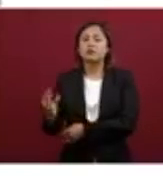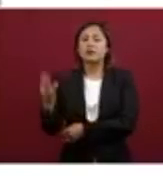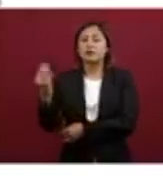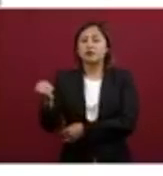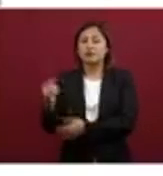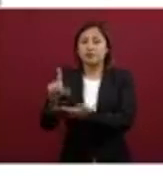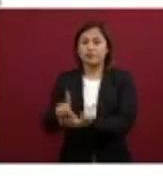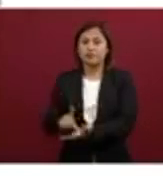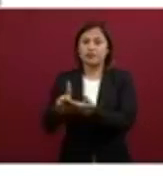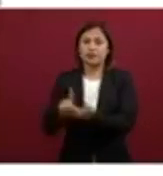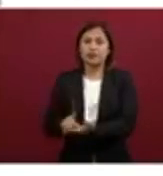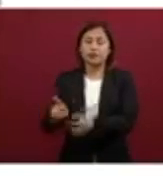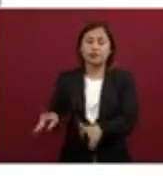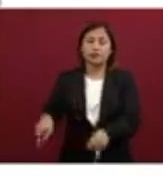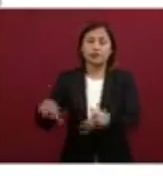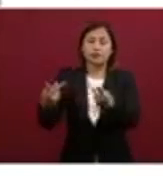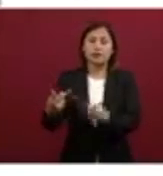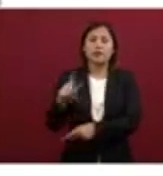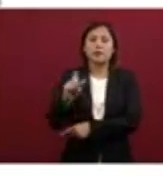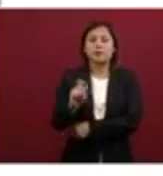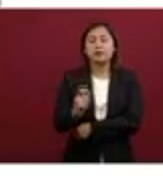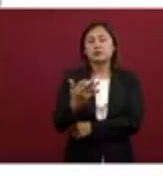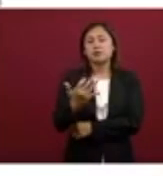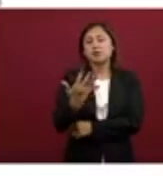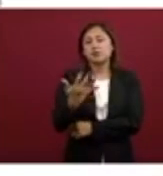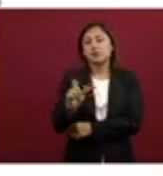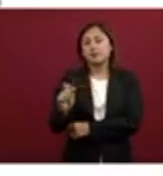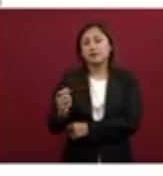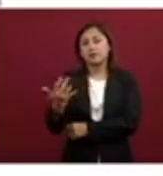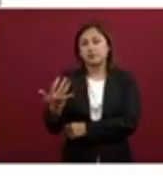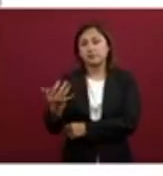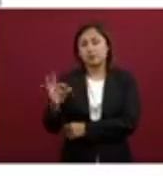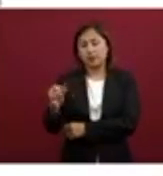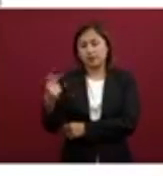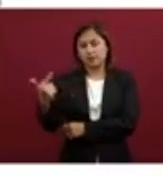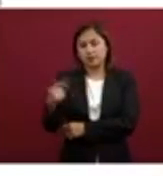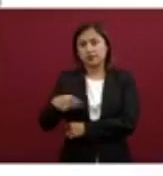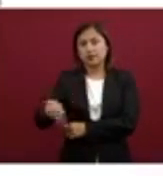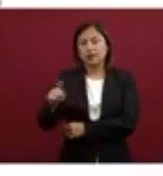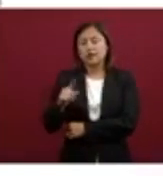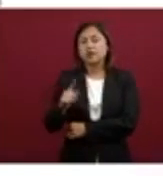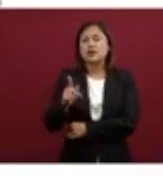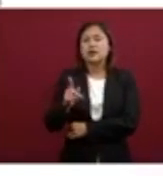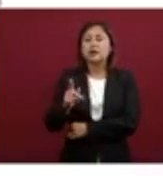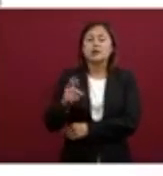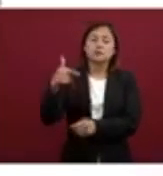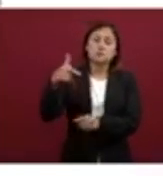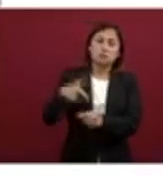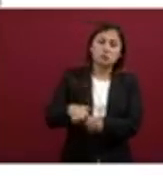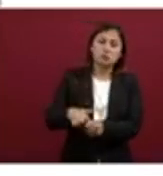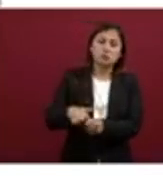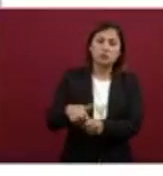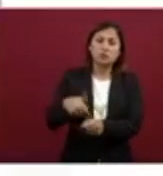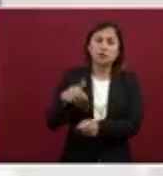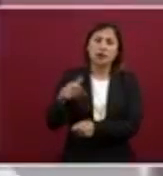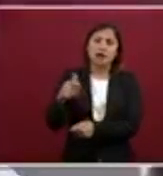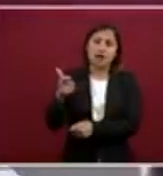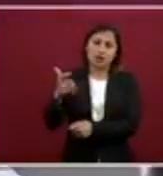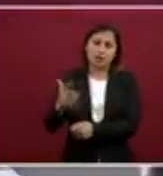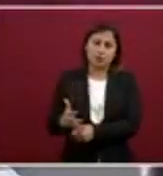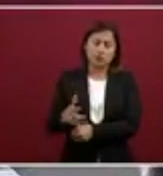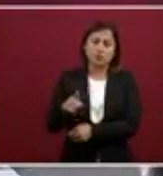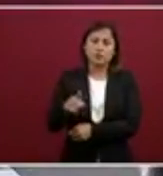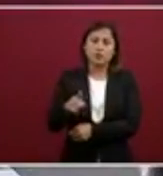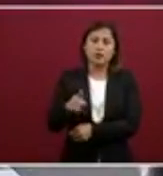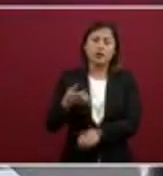público 20.55 y 20.47. La gasolina regular, la más económica en el país, la seguimos encontrando en el